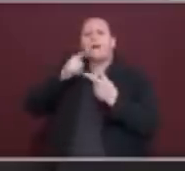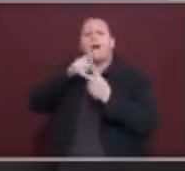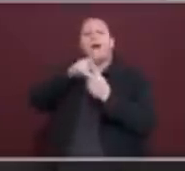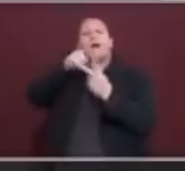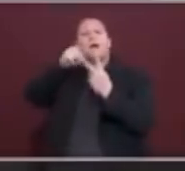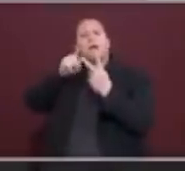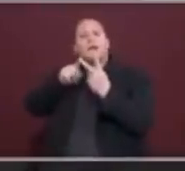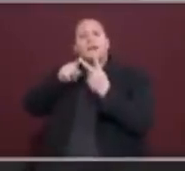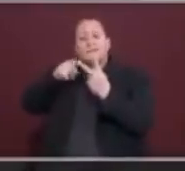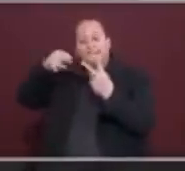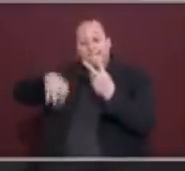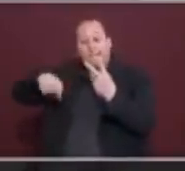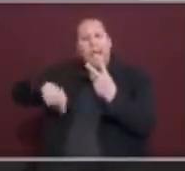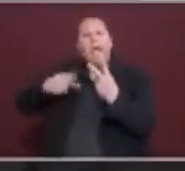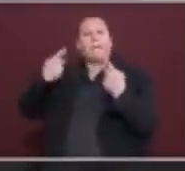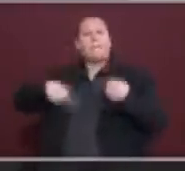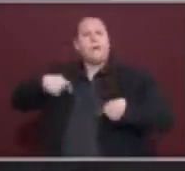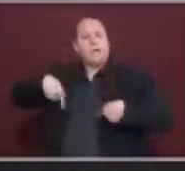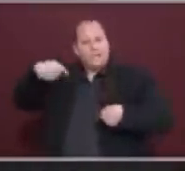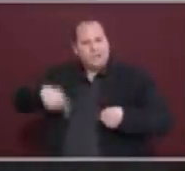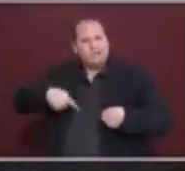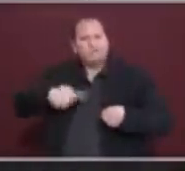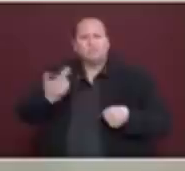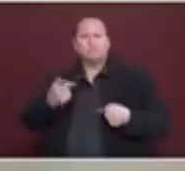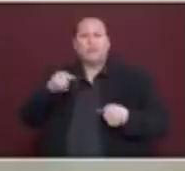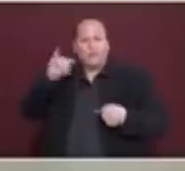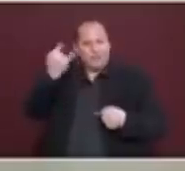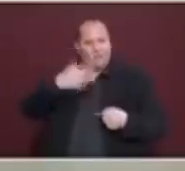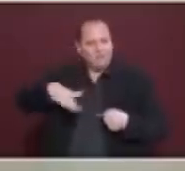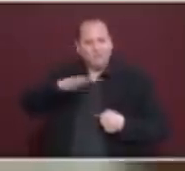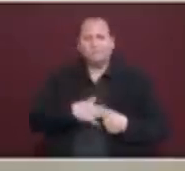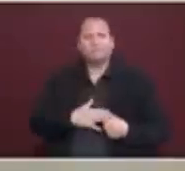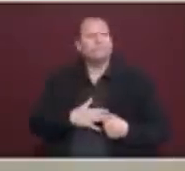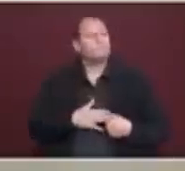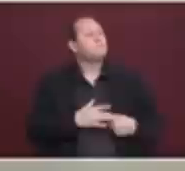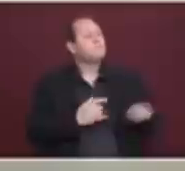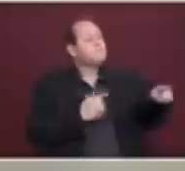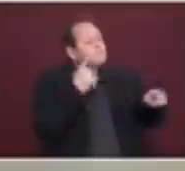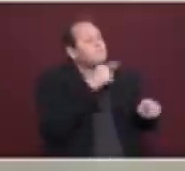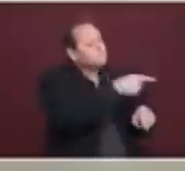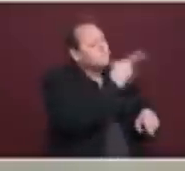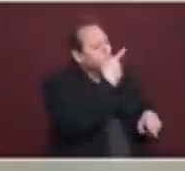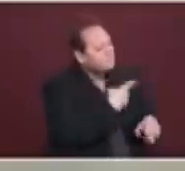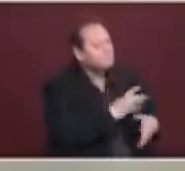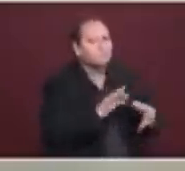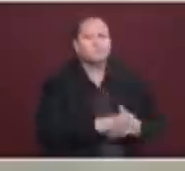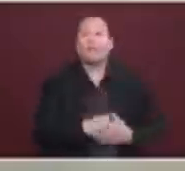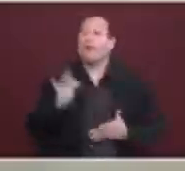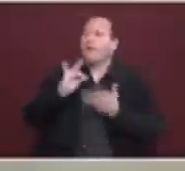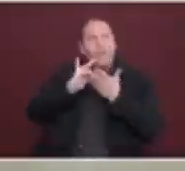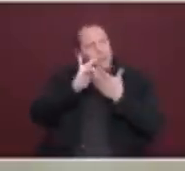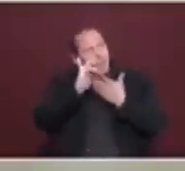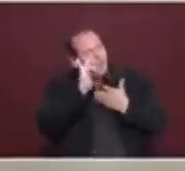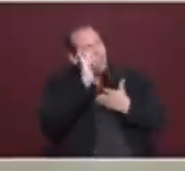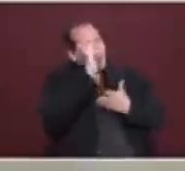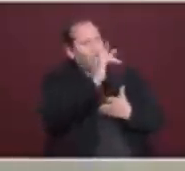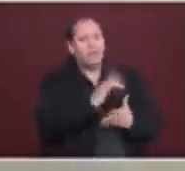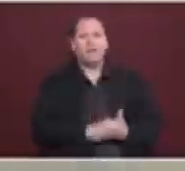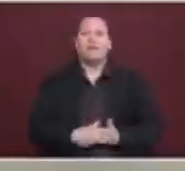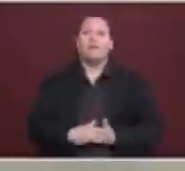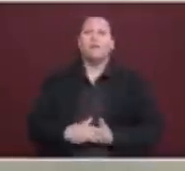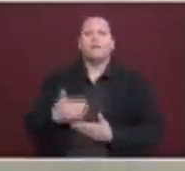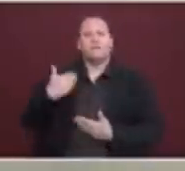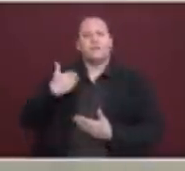periodistas de aquí a ver vamos contigo bueno pues usted habla